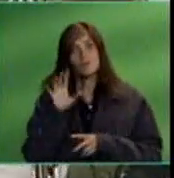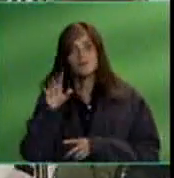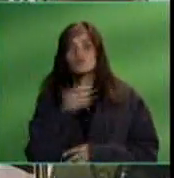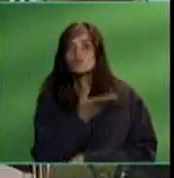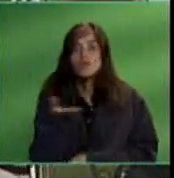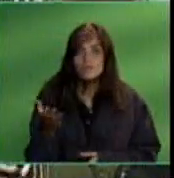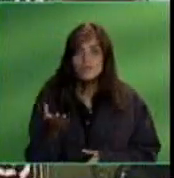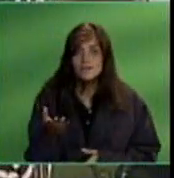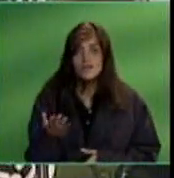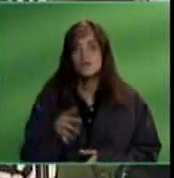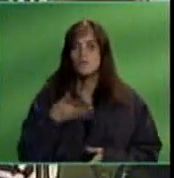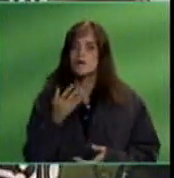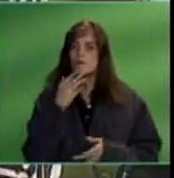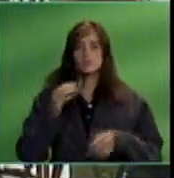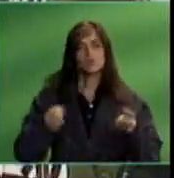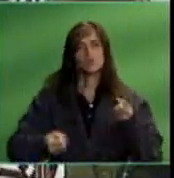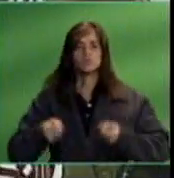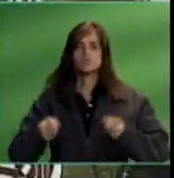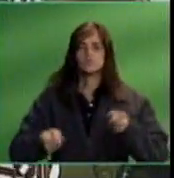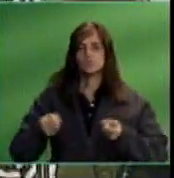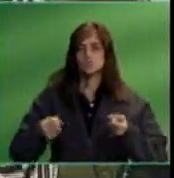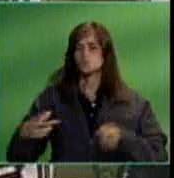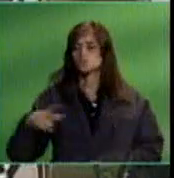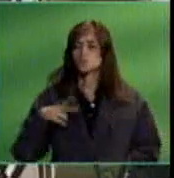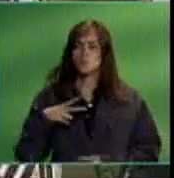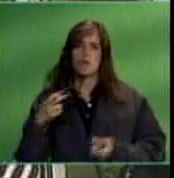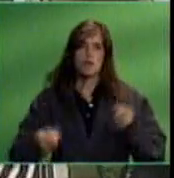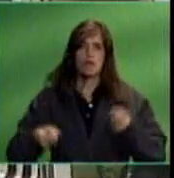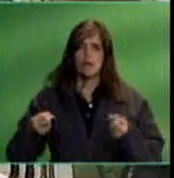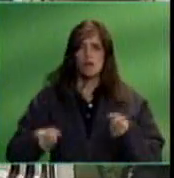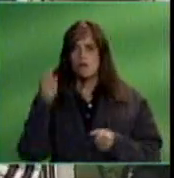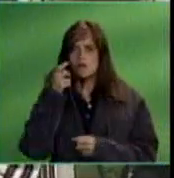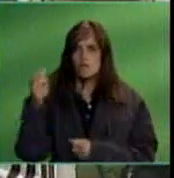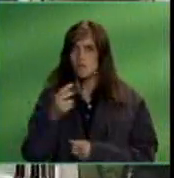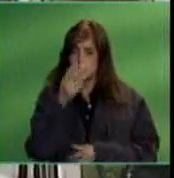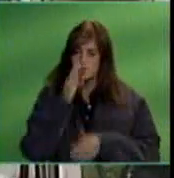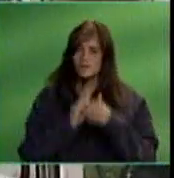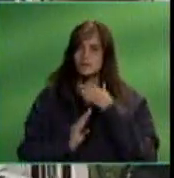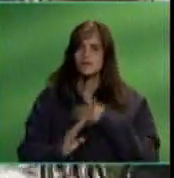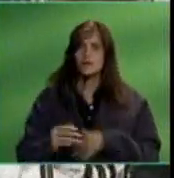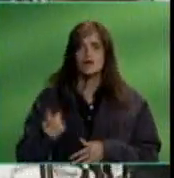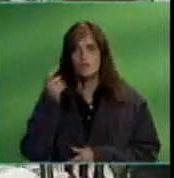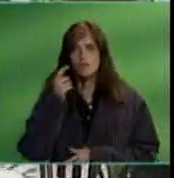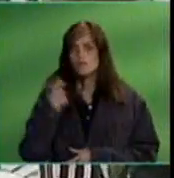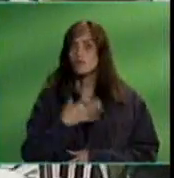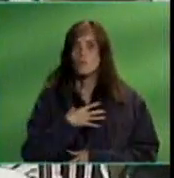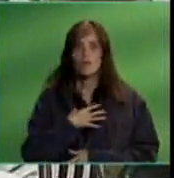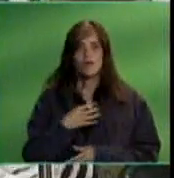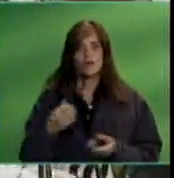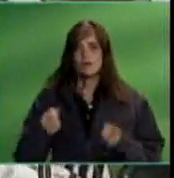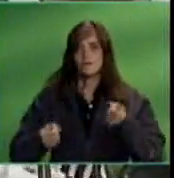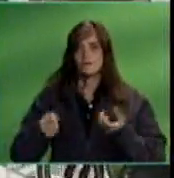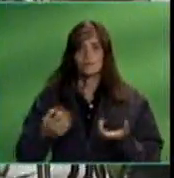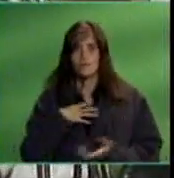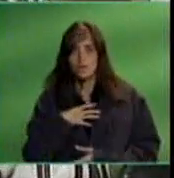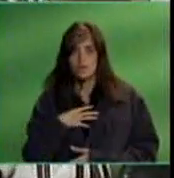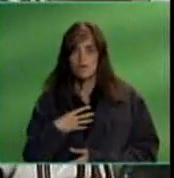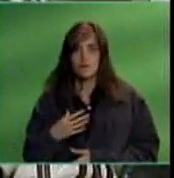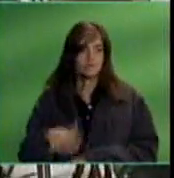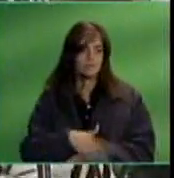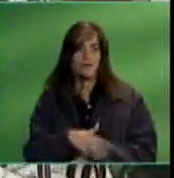ustedes ustedes pueden andar en sus carros en sus tremendos carros y el pueblo humilde el pueblo de a pie no puede andar no puede